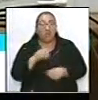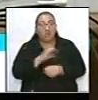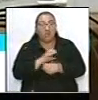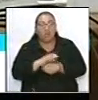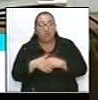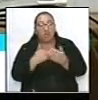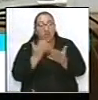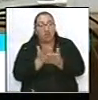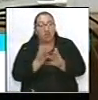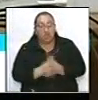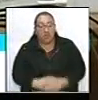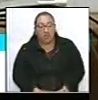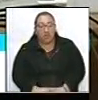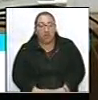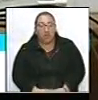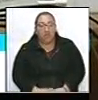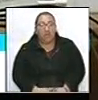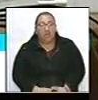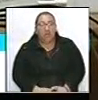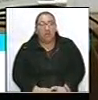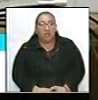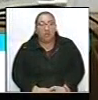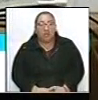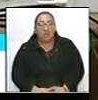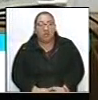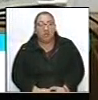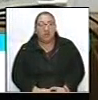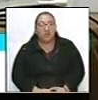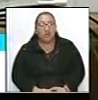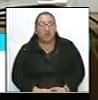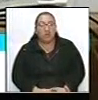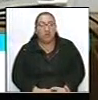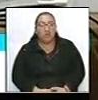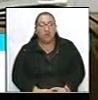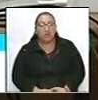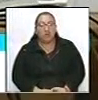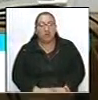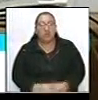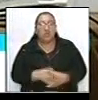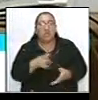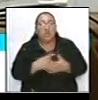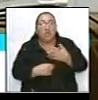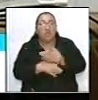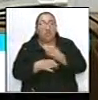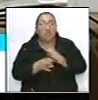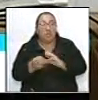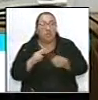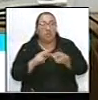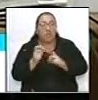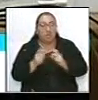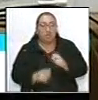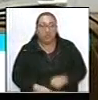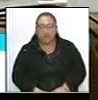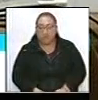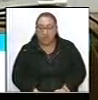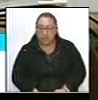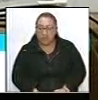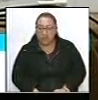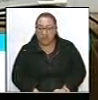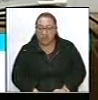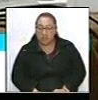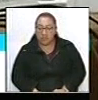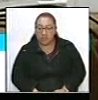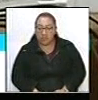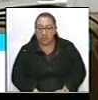las escuelas, los emblemas, distintivos, uniforme, el equipamiento y de qué manera coordina con la ciudadanía para motivar la